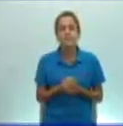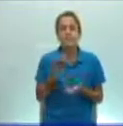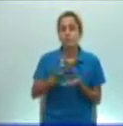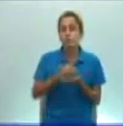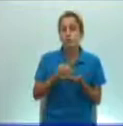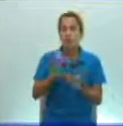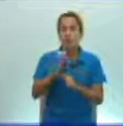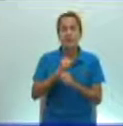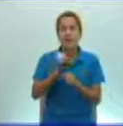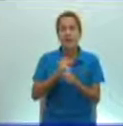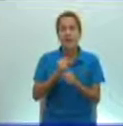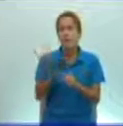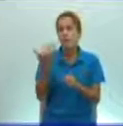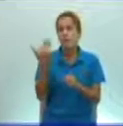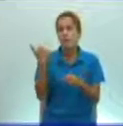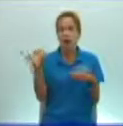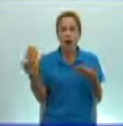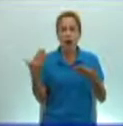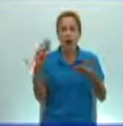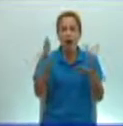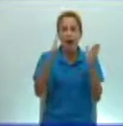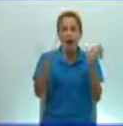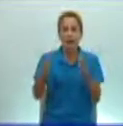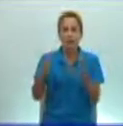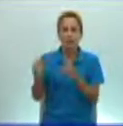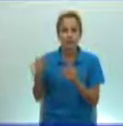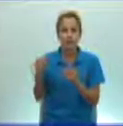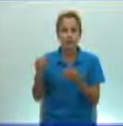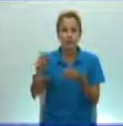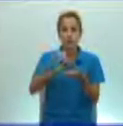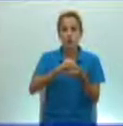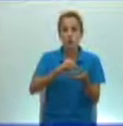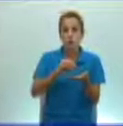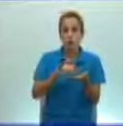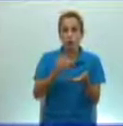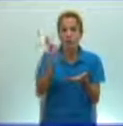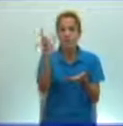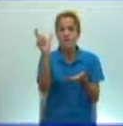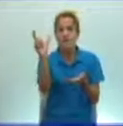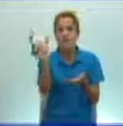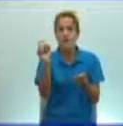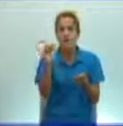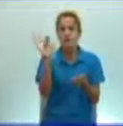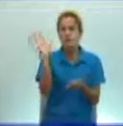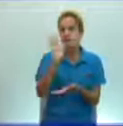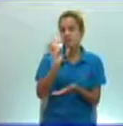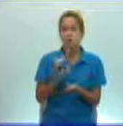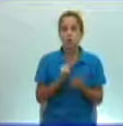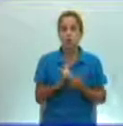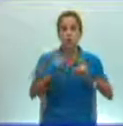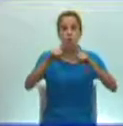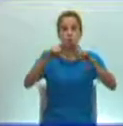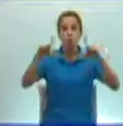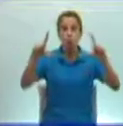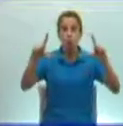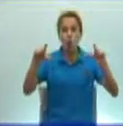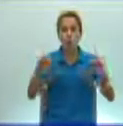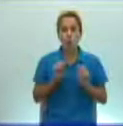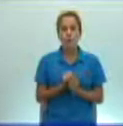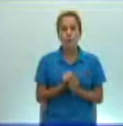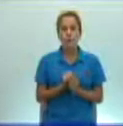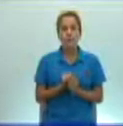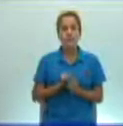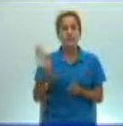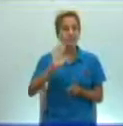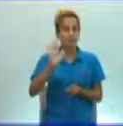en emisiones anteriores su estructura, lugar, fecha, saludo, el cuerpo texto,